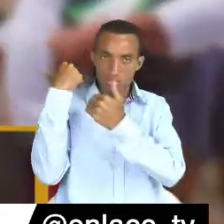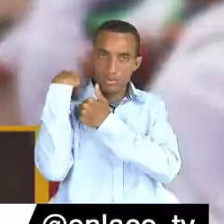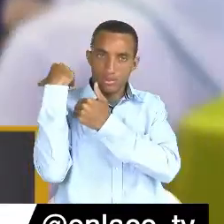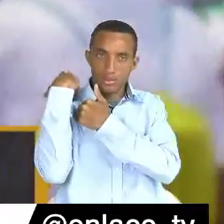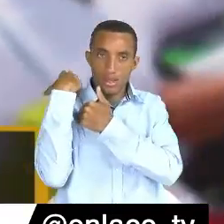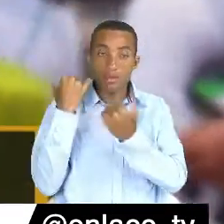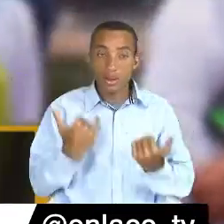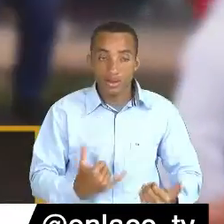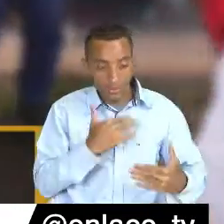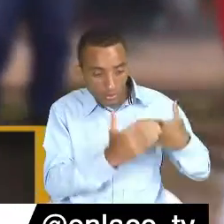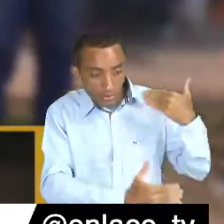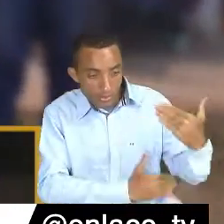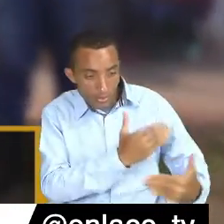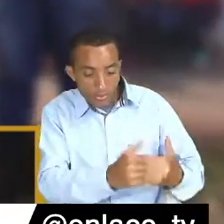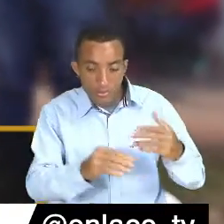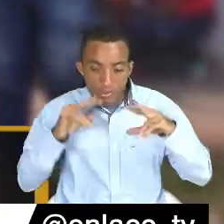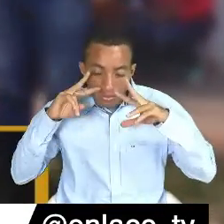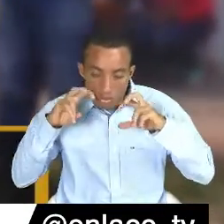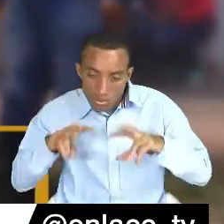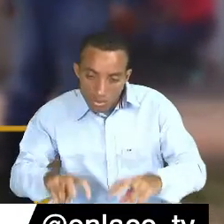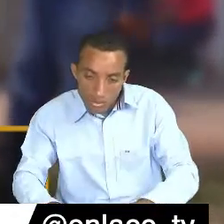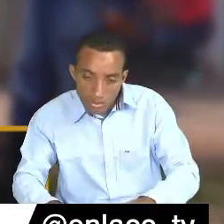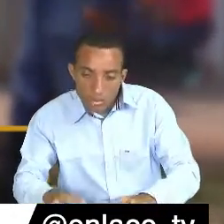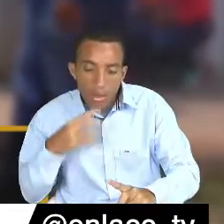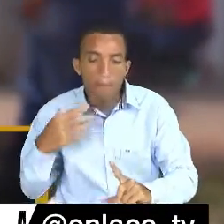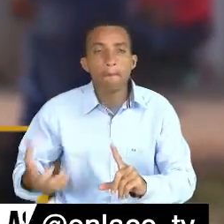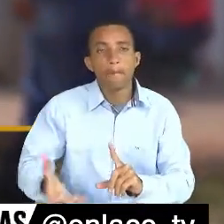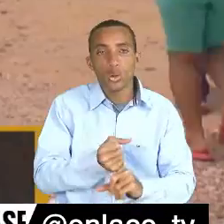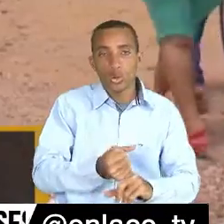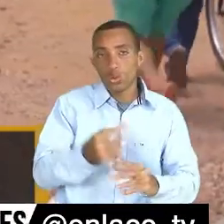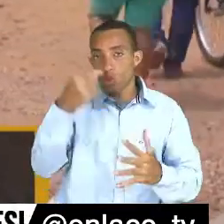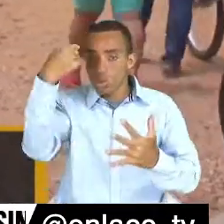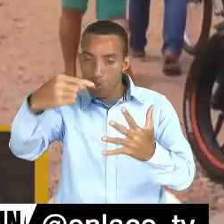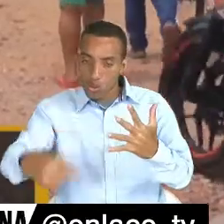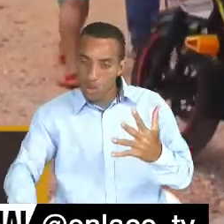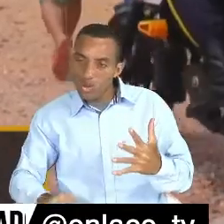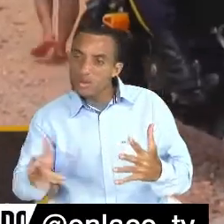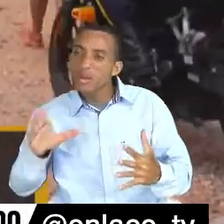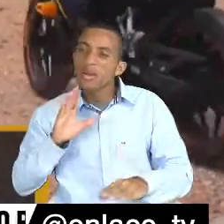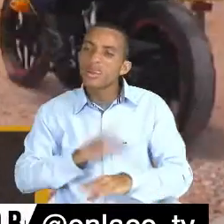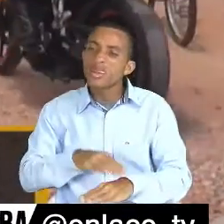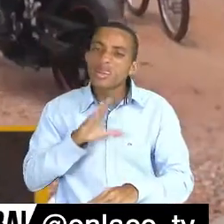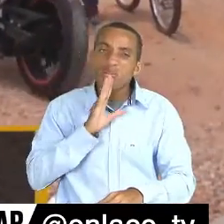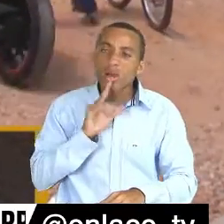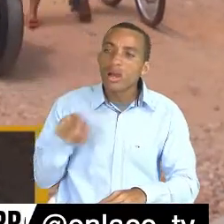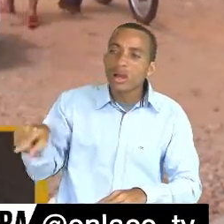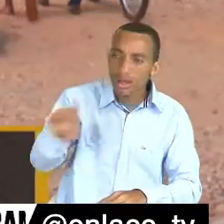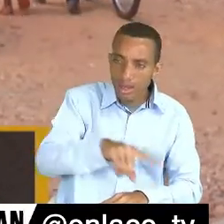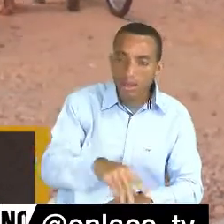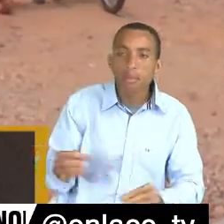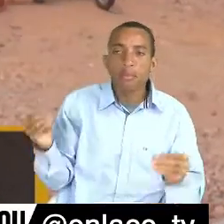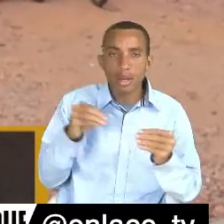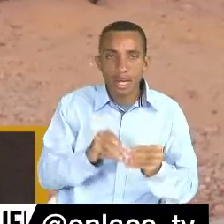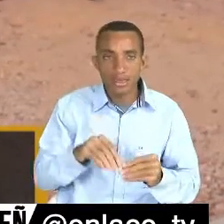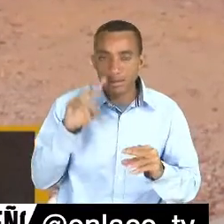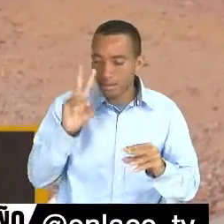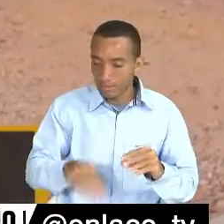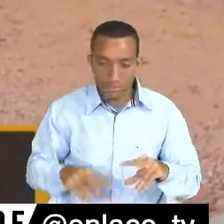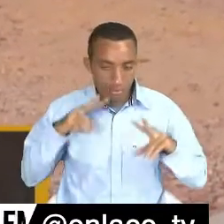el desarrollo de la indagación preliminar se encuentran otros involucrados, actuará de manera vehemente con el único fin de